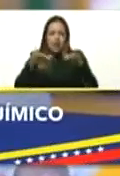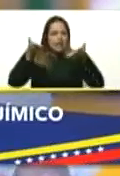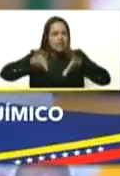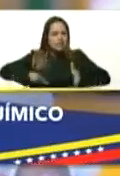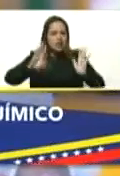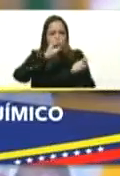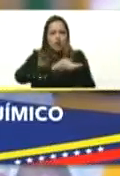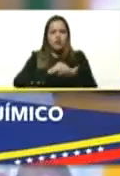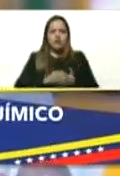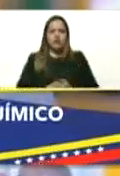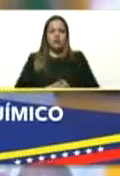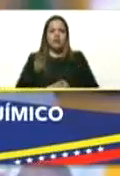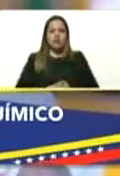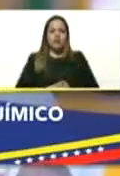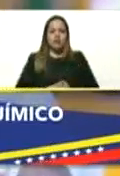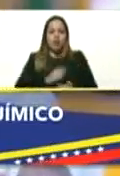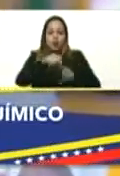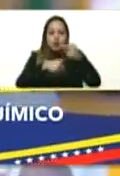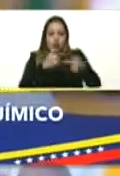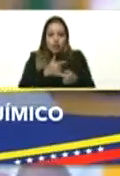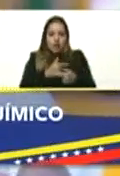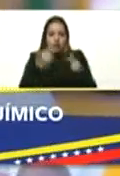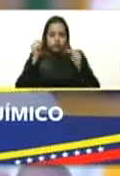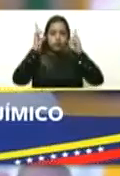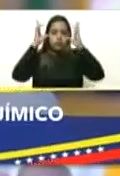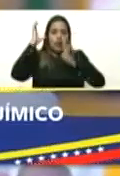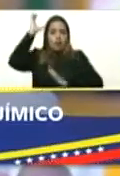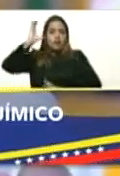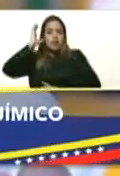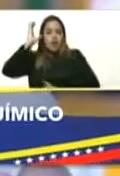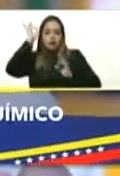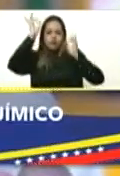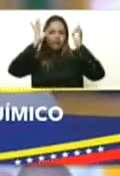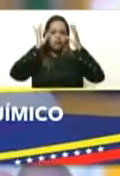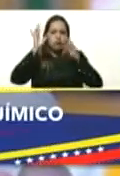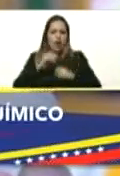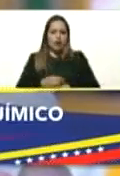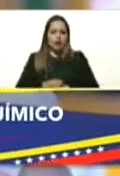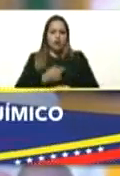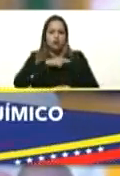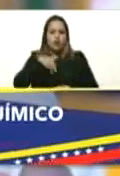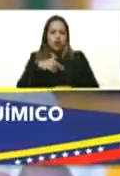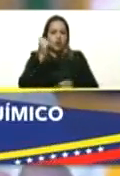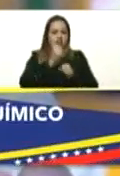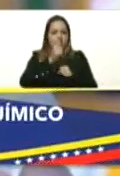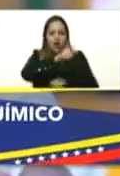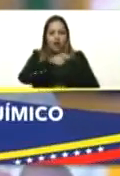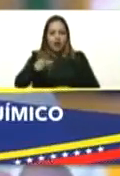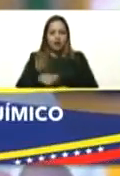renacimiento producto de la capacidad creadora de nuestros trabajadores, y por supuesto la R